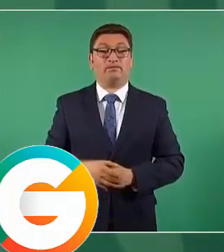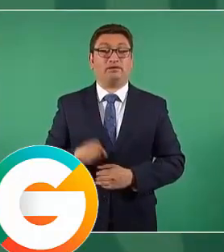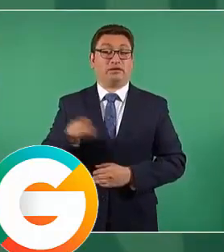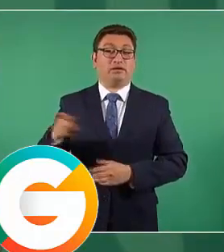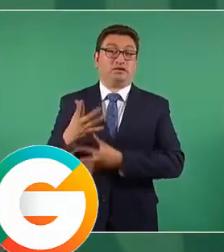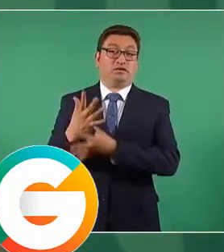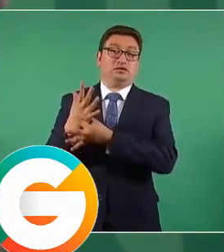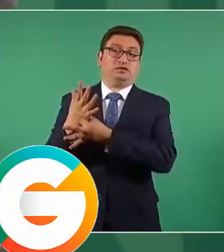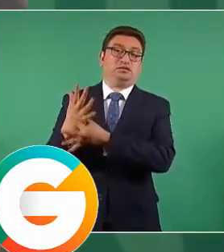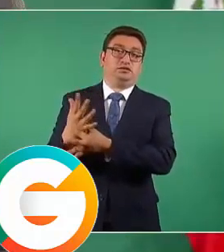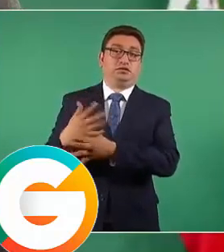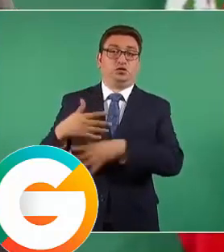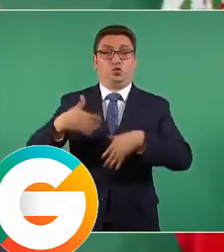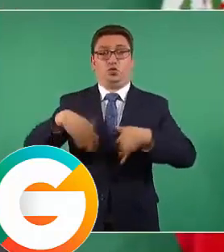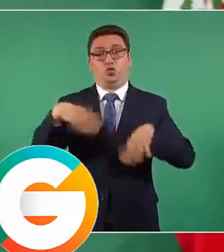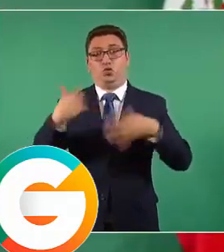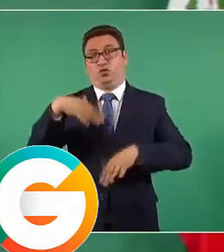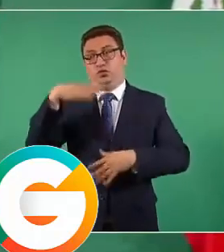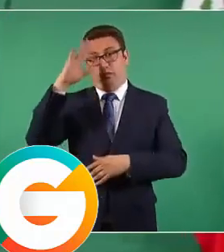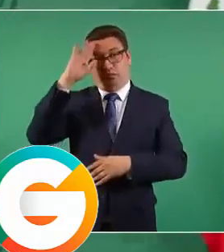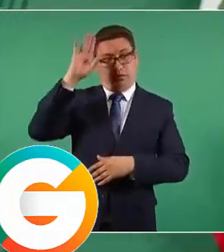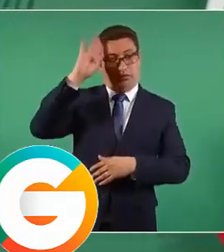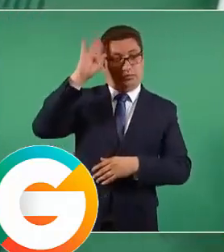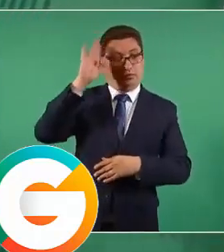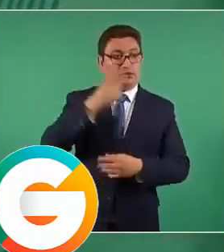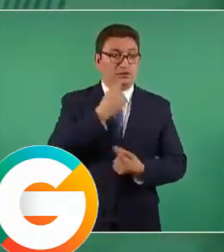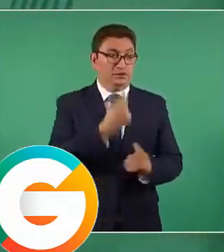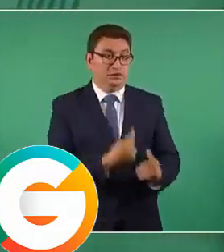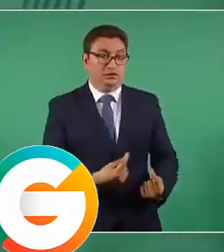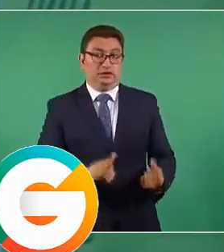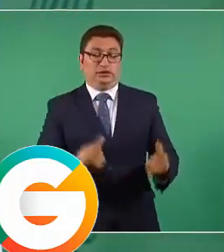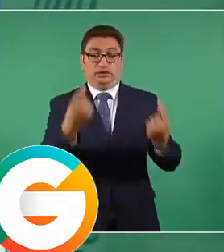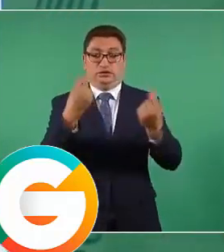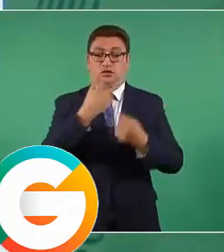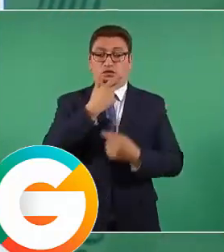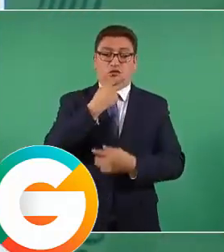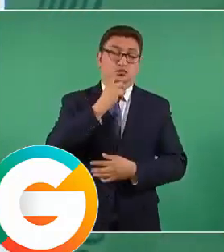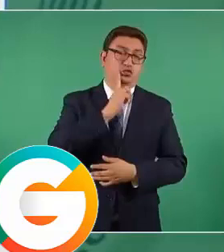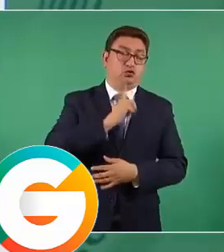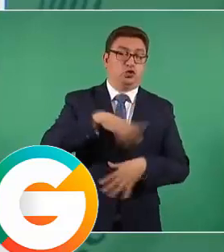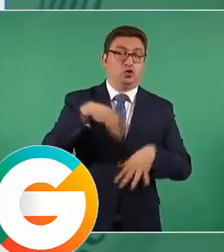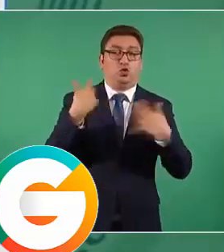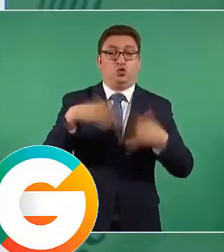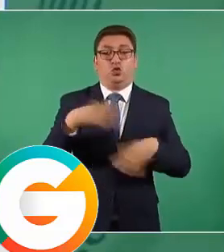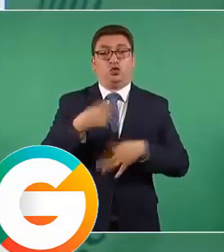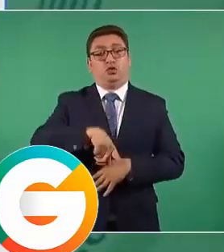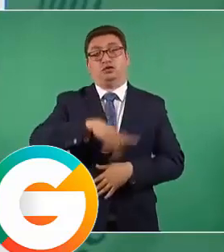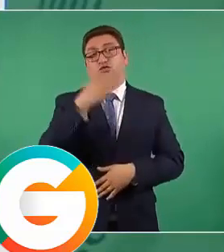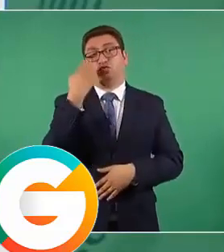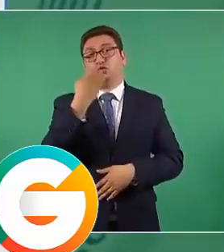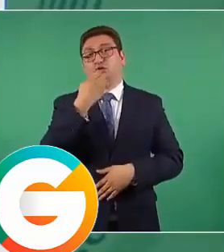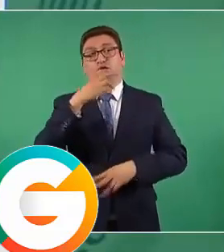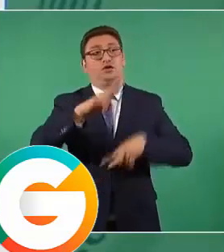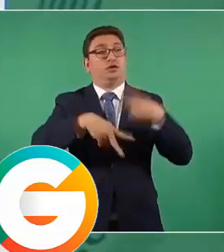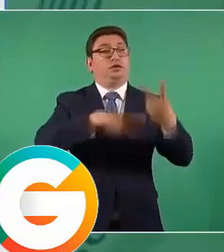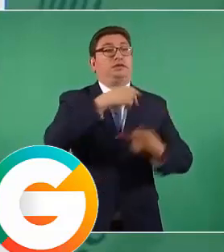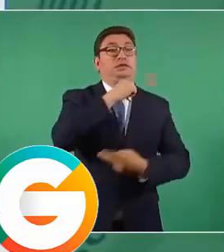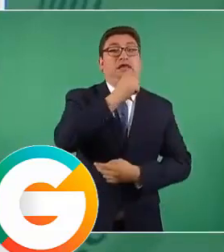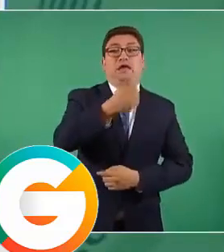decían que qué barbaridad, las niñas, los niños no tenían clases,